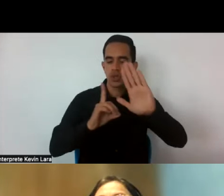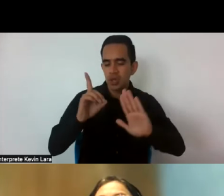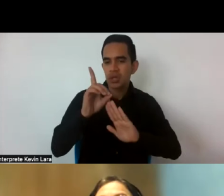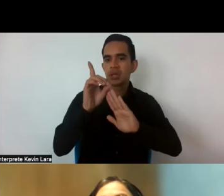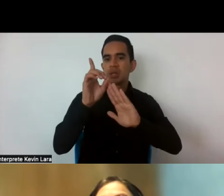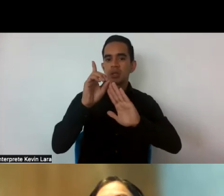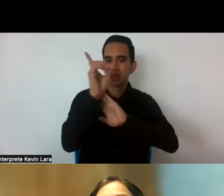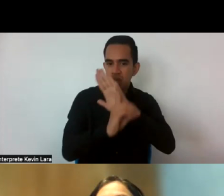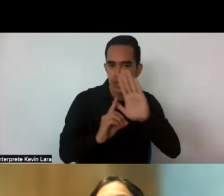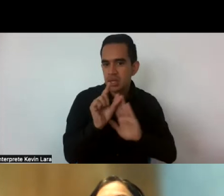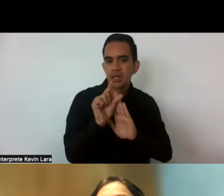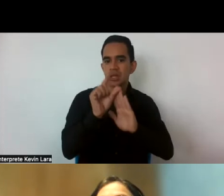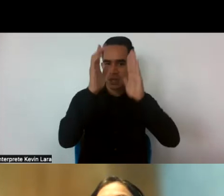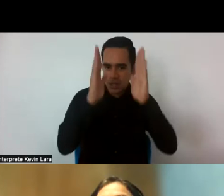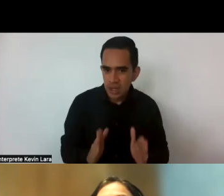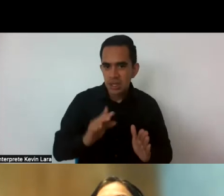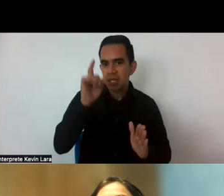esta imagen?